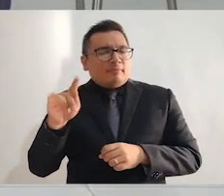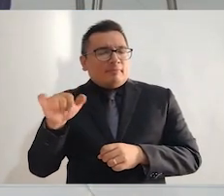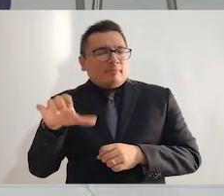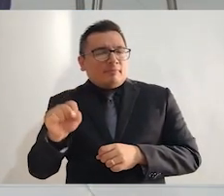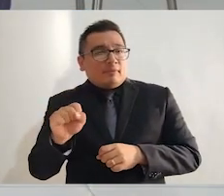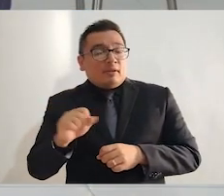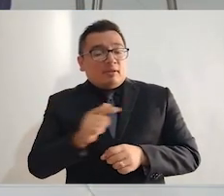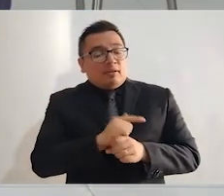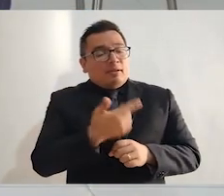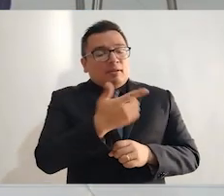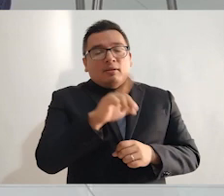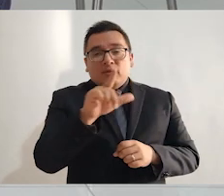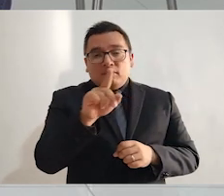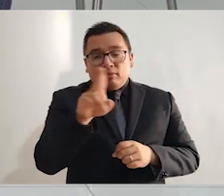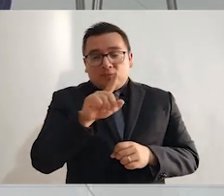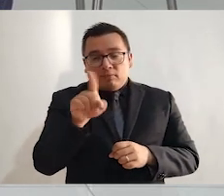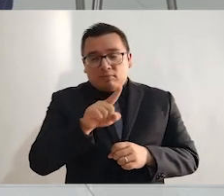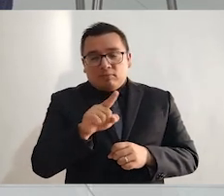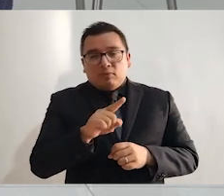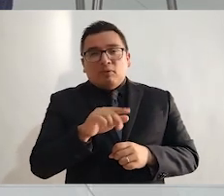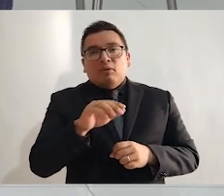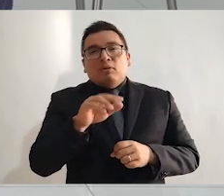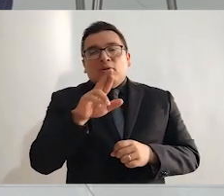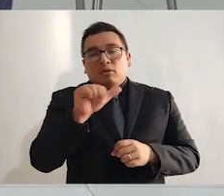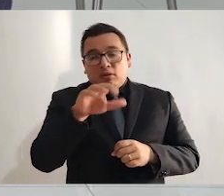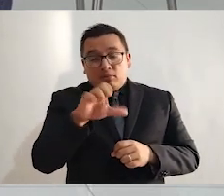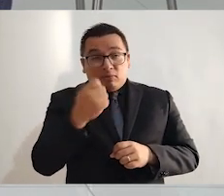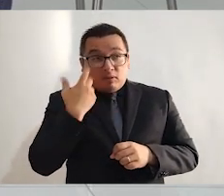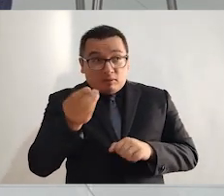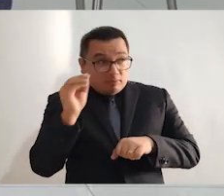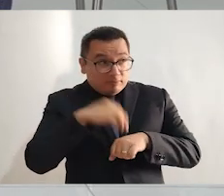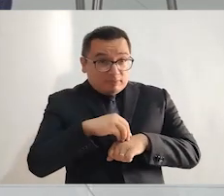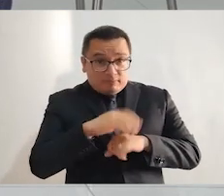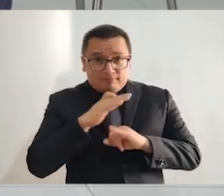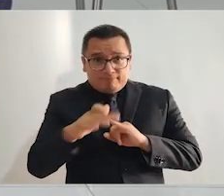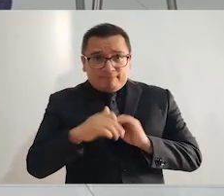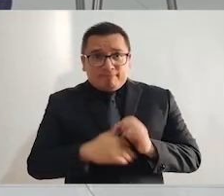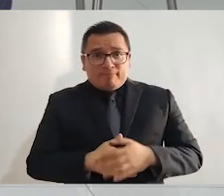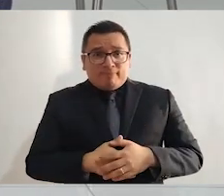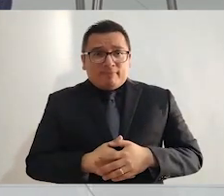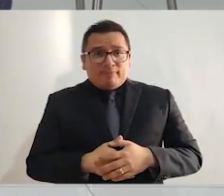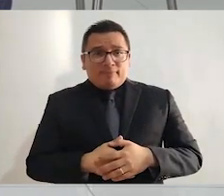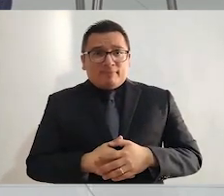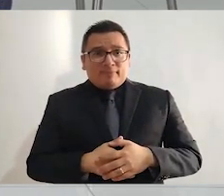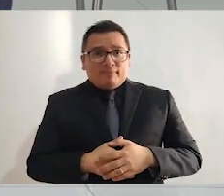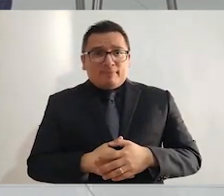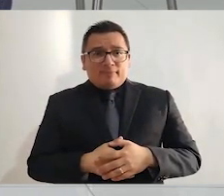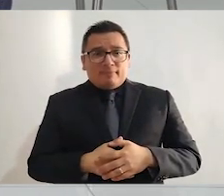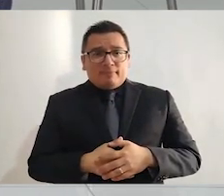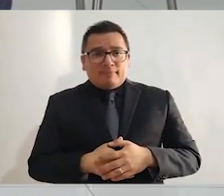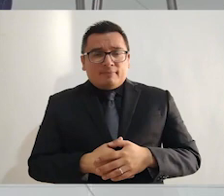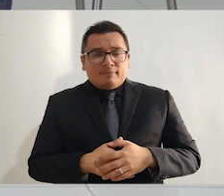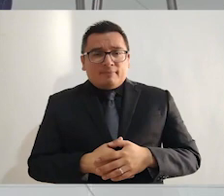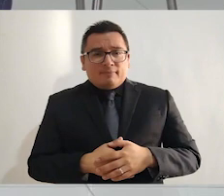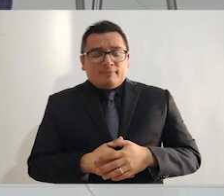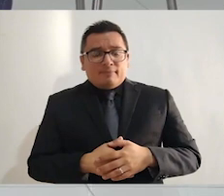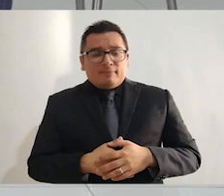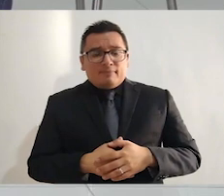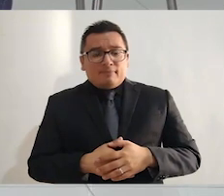Flores. Licenciada Luz María Ramos, ¿algo que nos quisiera usted comentar a las personas que nos siguen aquí en la